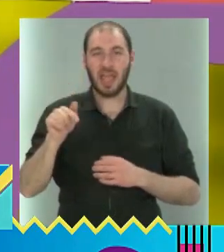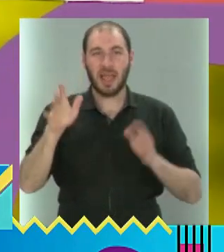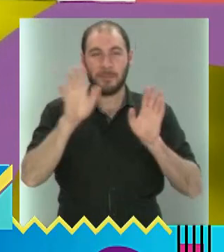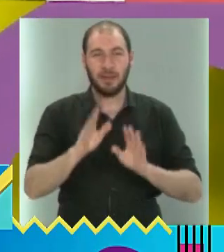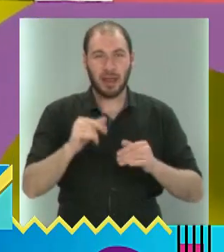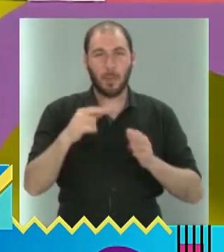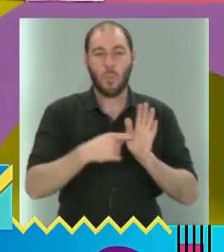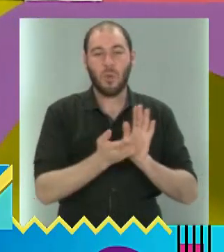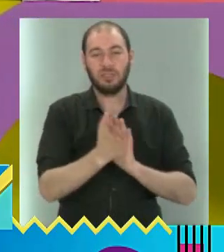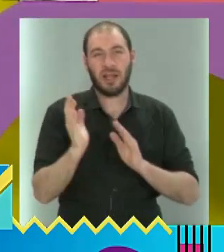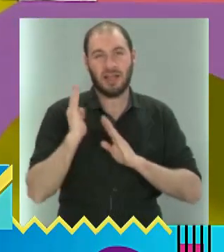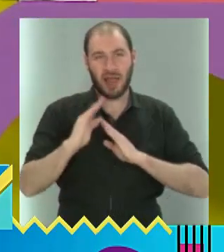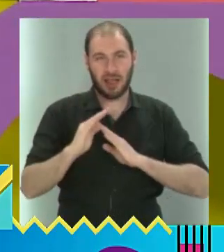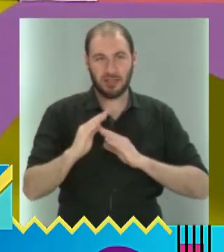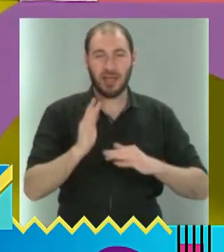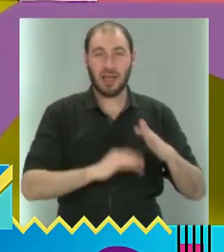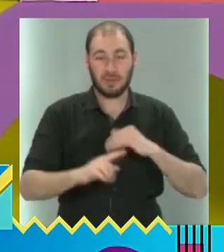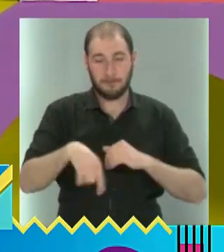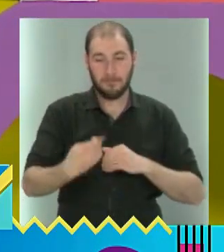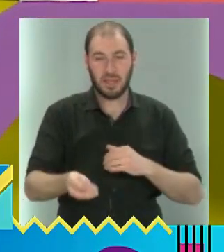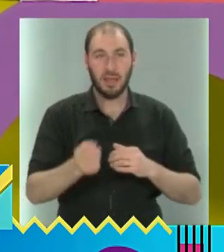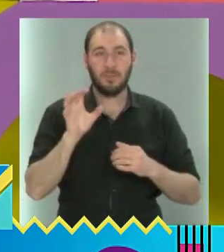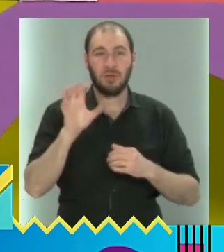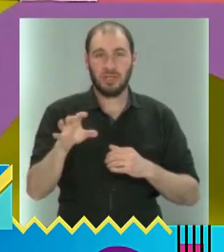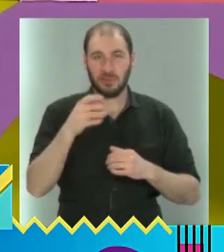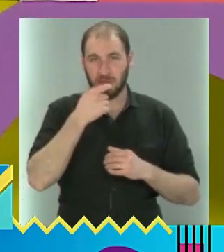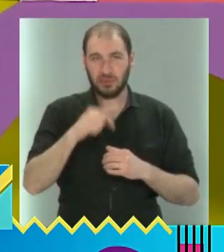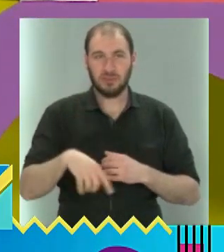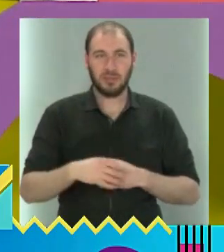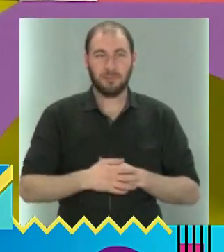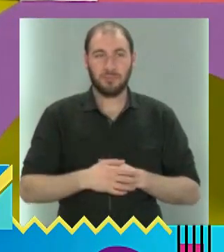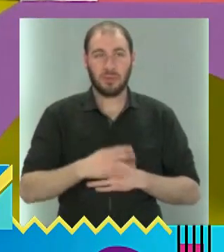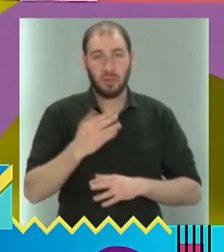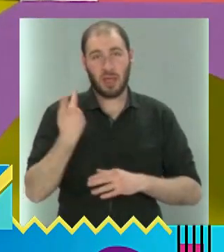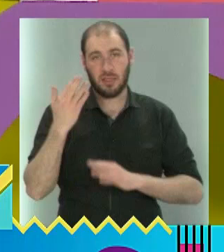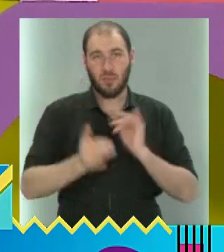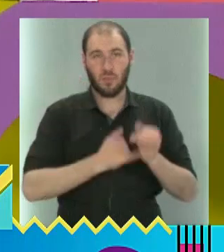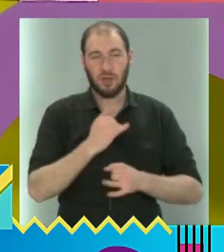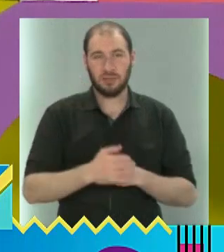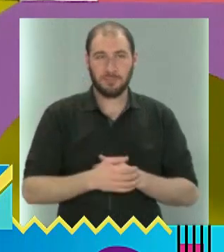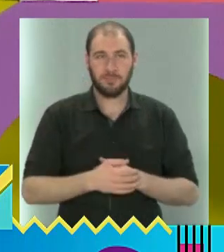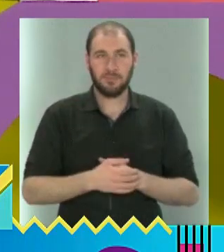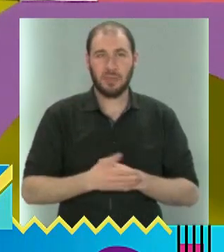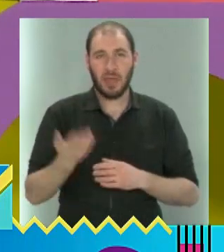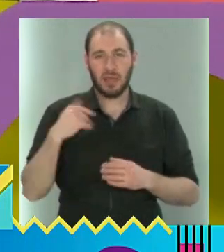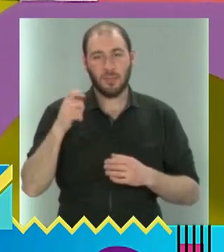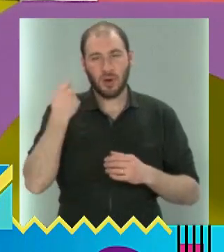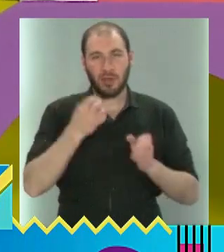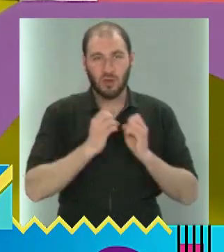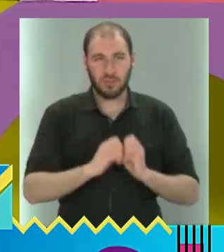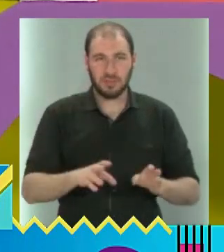de la Expo de Artes Marciales que se va a realizar mañana en la provincia de Mendoza. Se las comentaba un poco a principio del